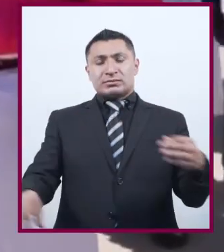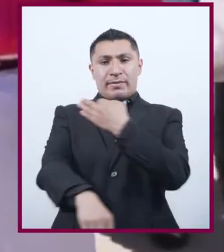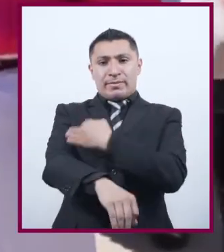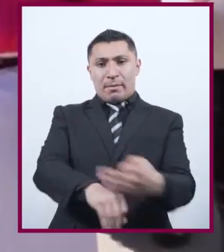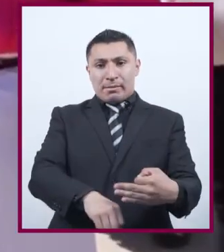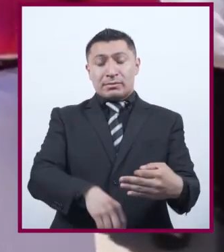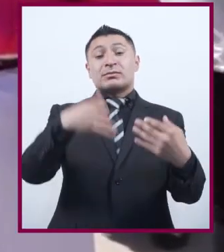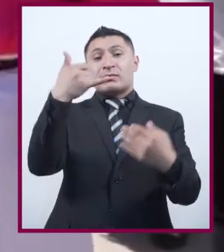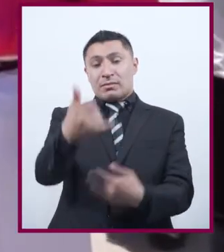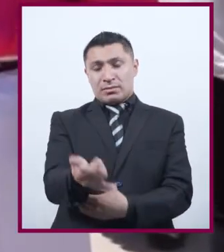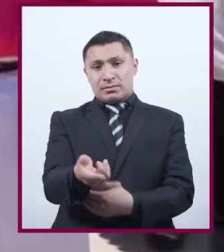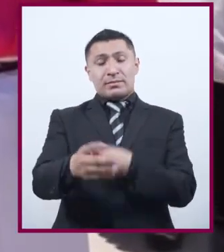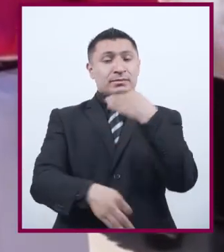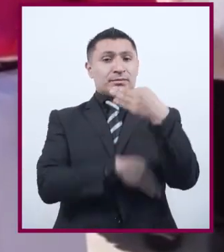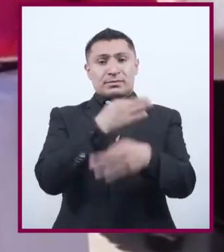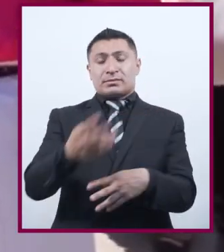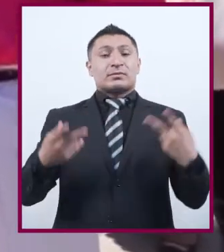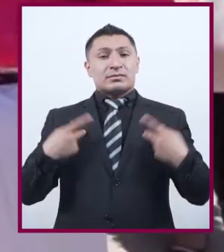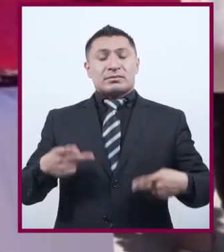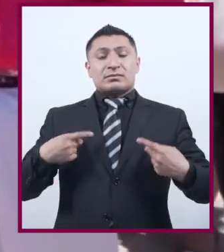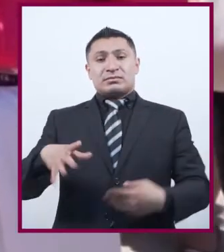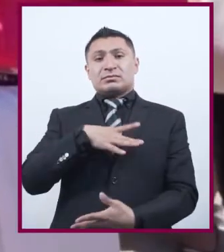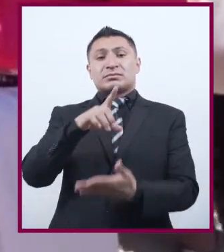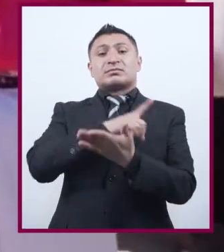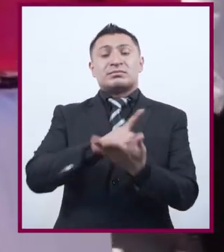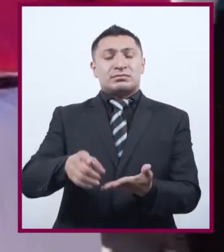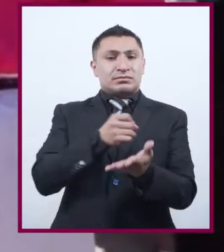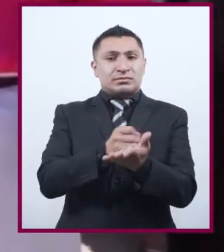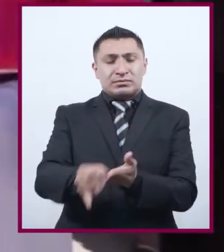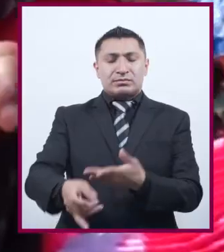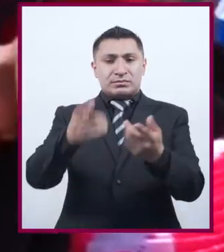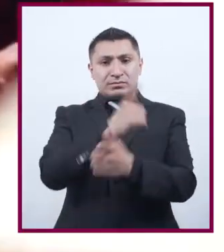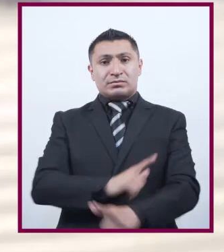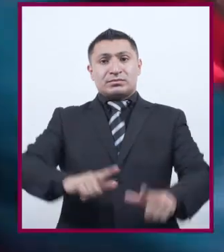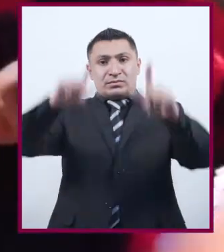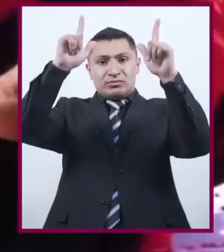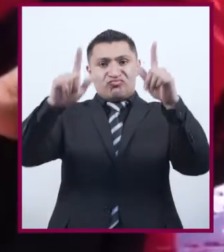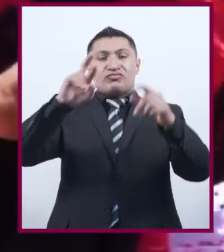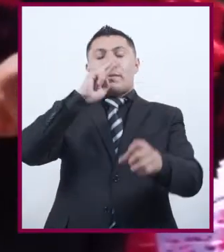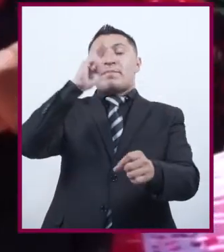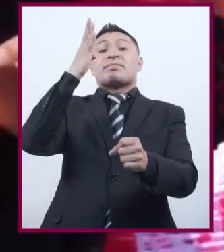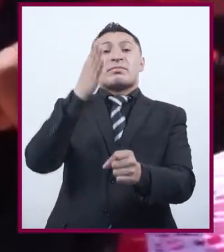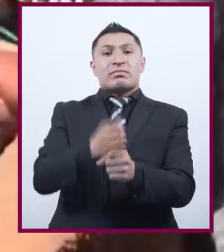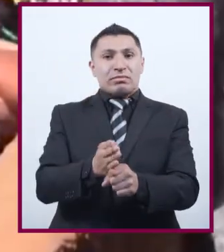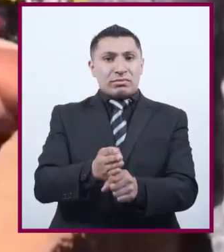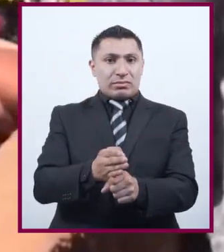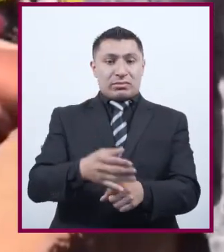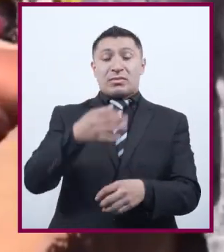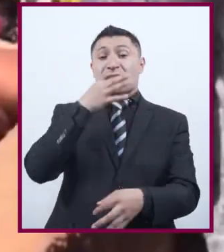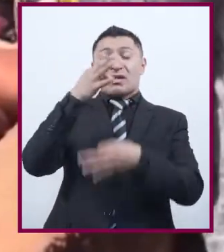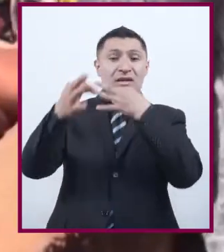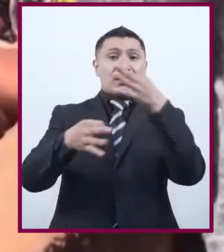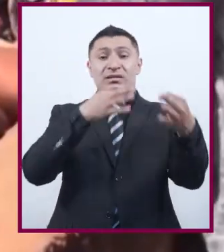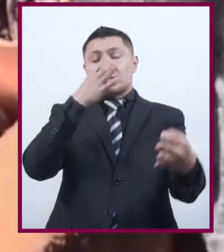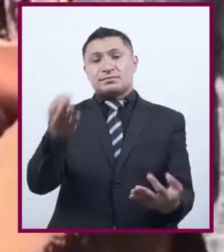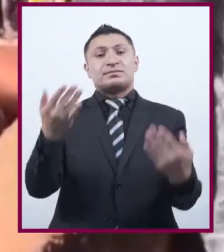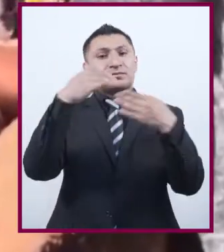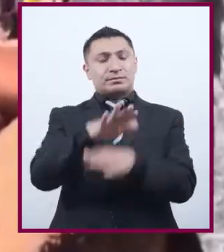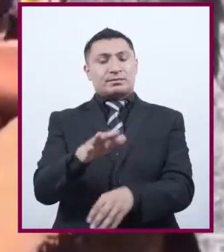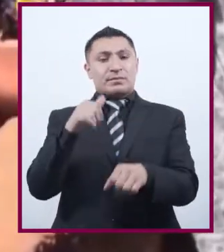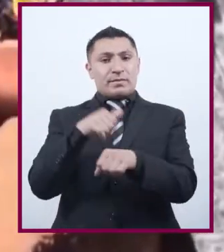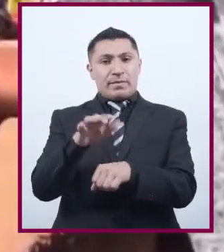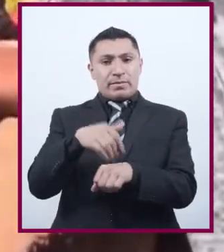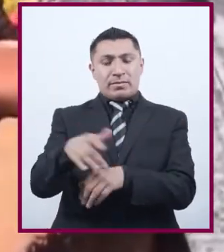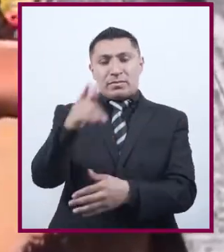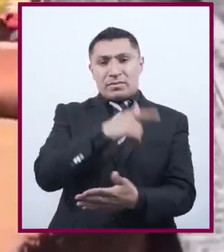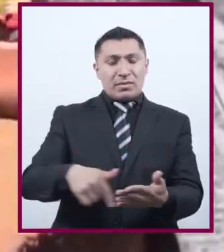que toda persona tiene derecho a decidir de manera libre, responsable e informada sobre el número y el